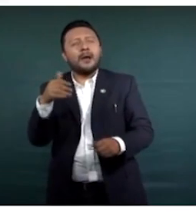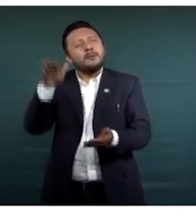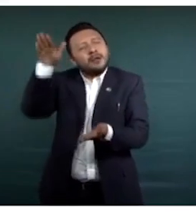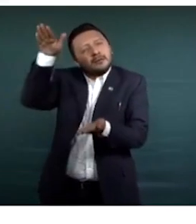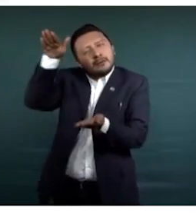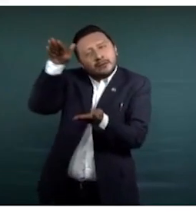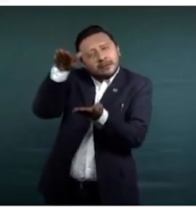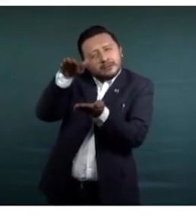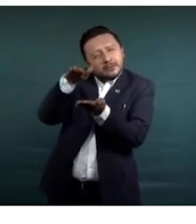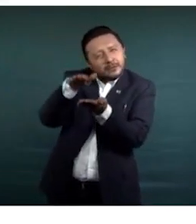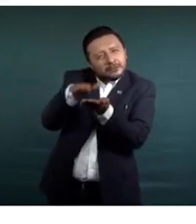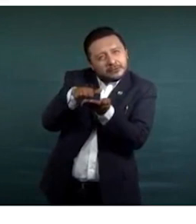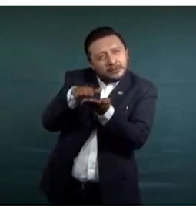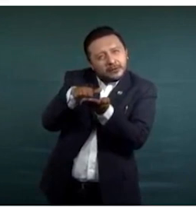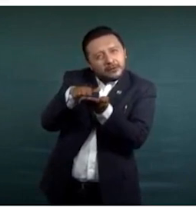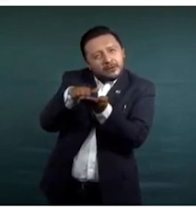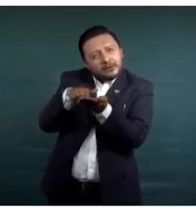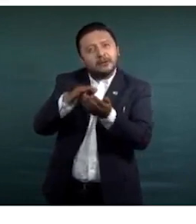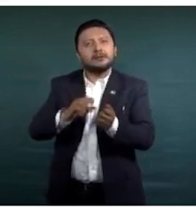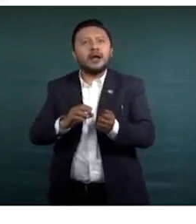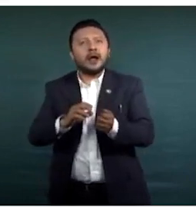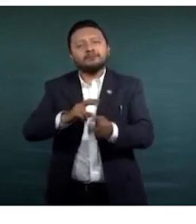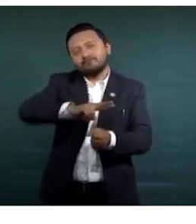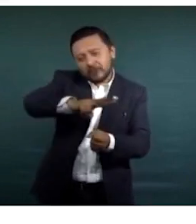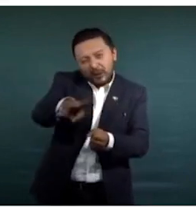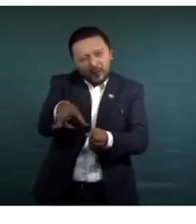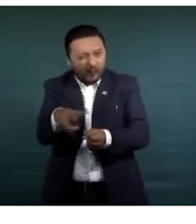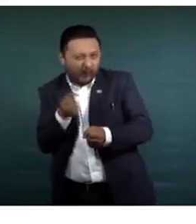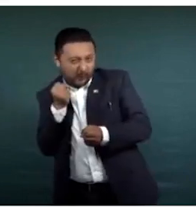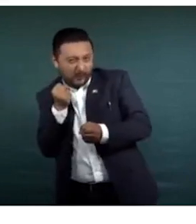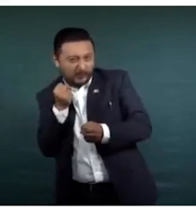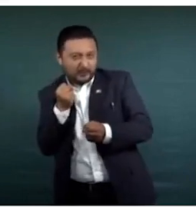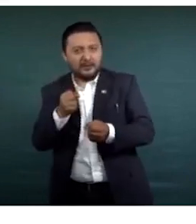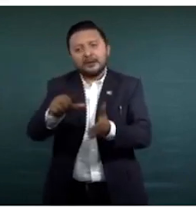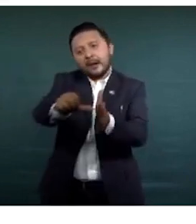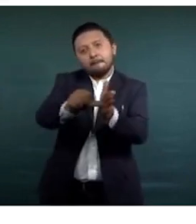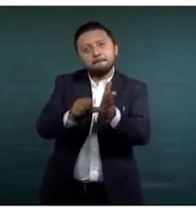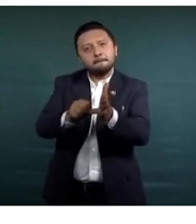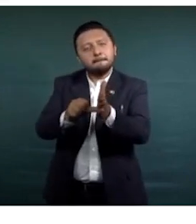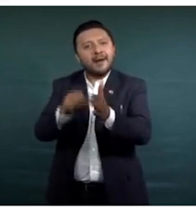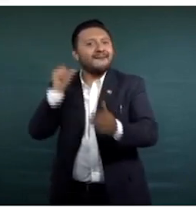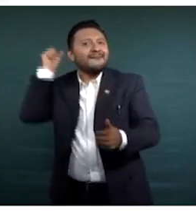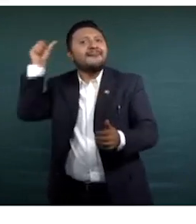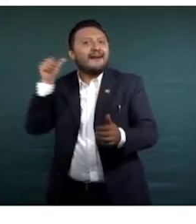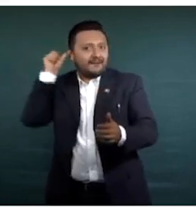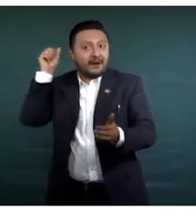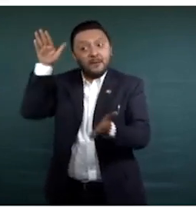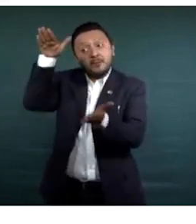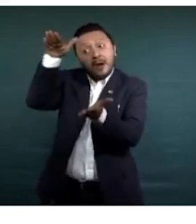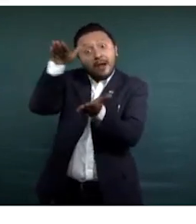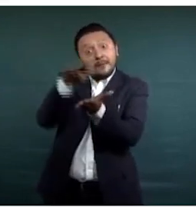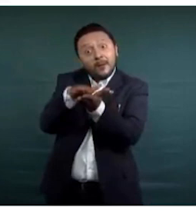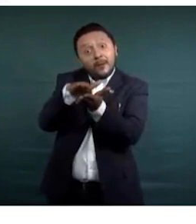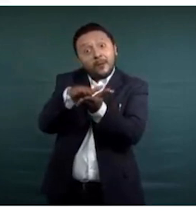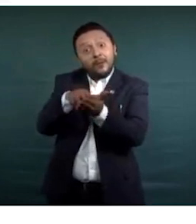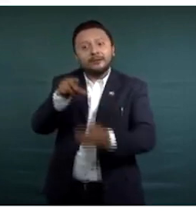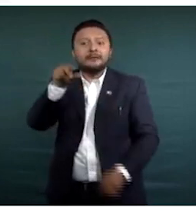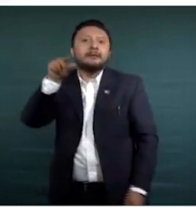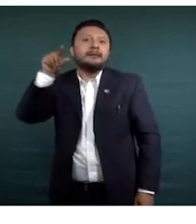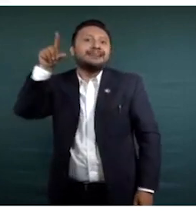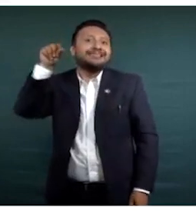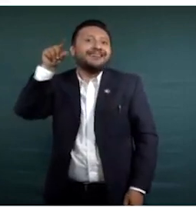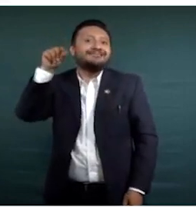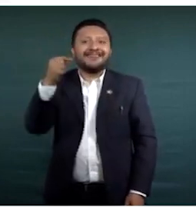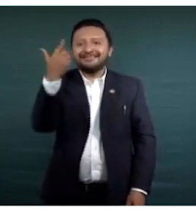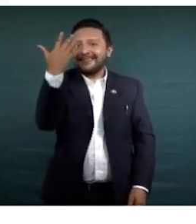disminución de incidencia delictiva. En Yucatán, durante el mes de abril, la incidencia delictiva bajó en un